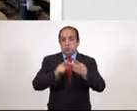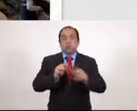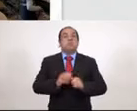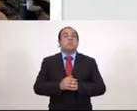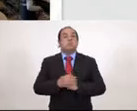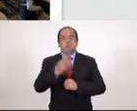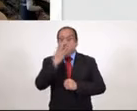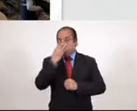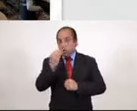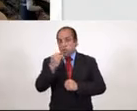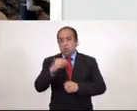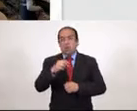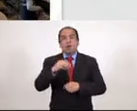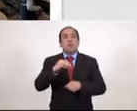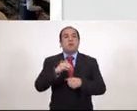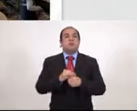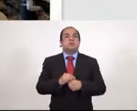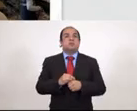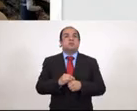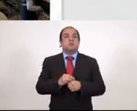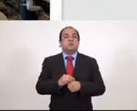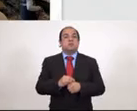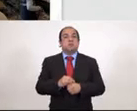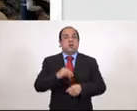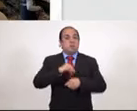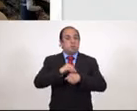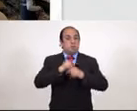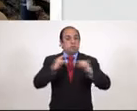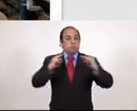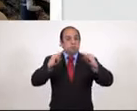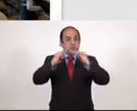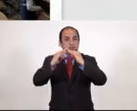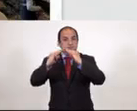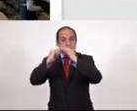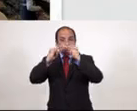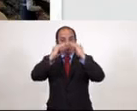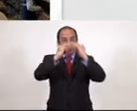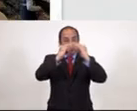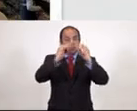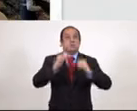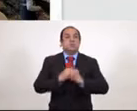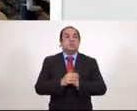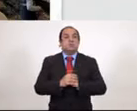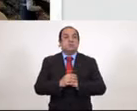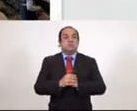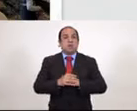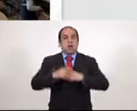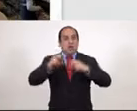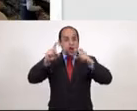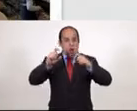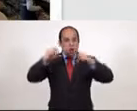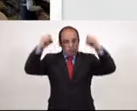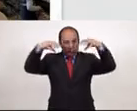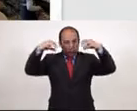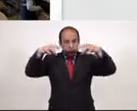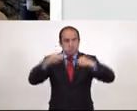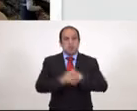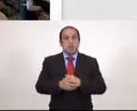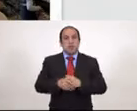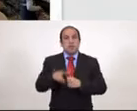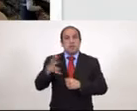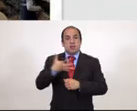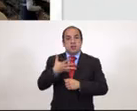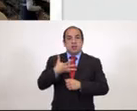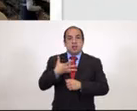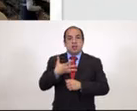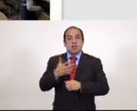no interrumpir por lluvia los trabajos que durante la noche permitieron compactar el material de relleno de la